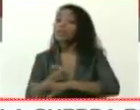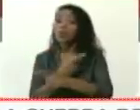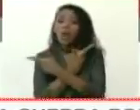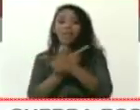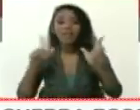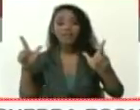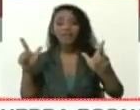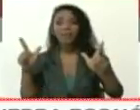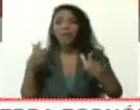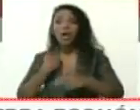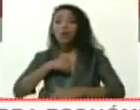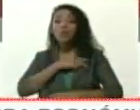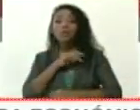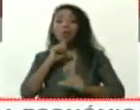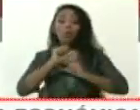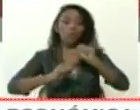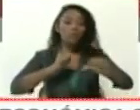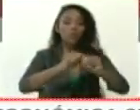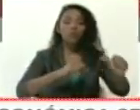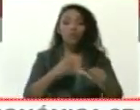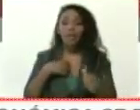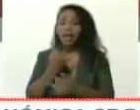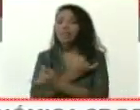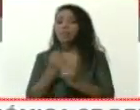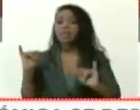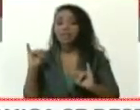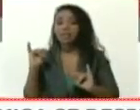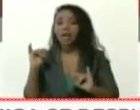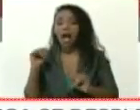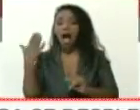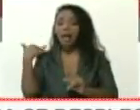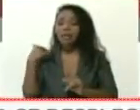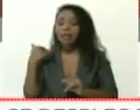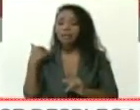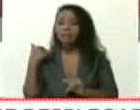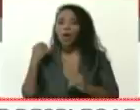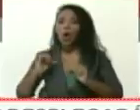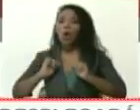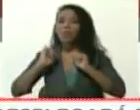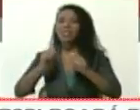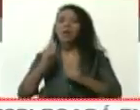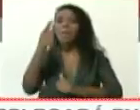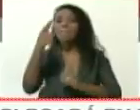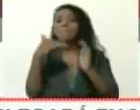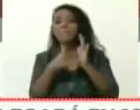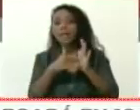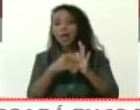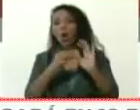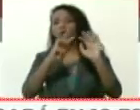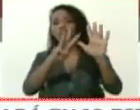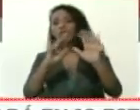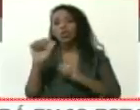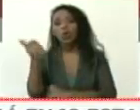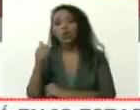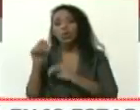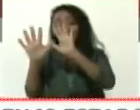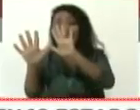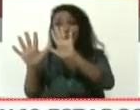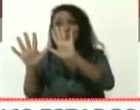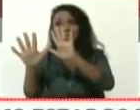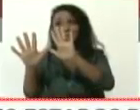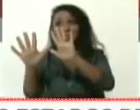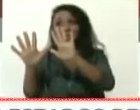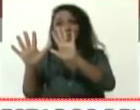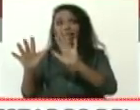y nuestros procesos de independencia no habían comenzado. Comenzaron la mayoría de ellos en 1810. Dijo,